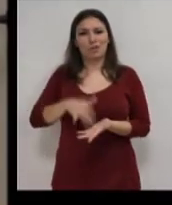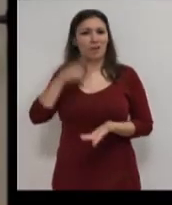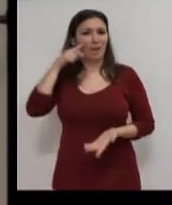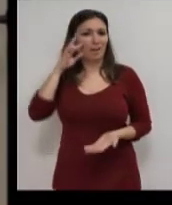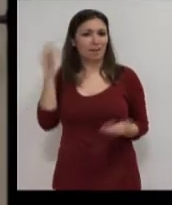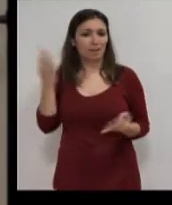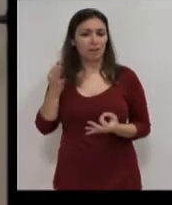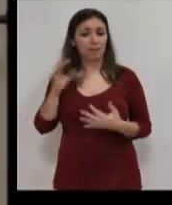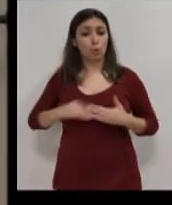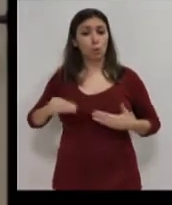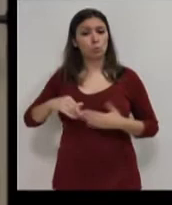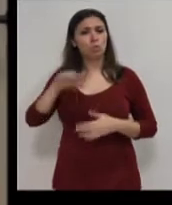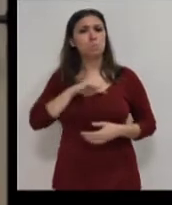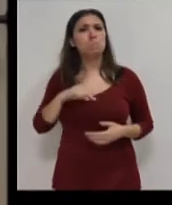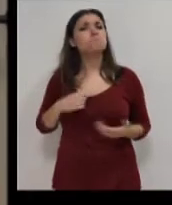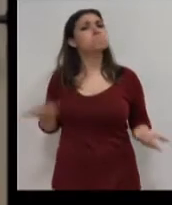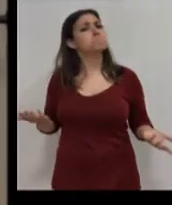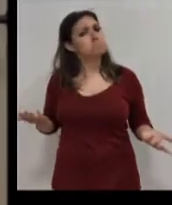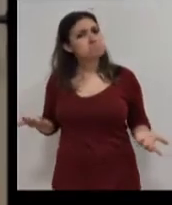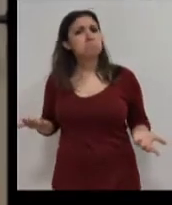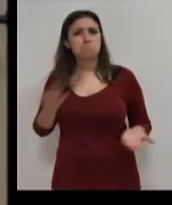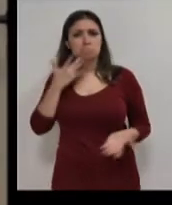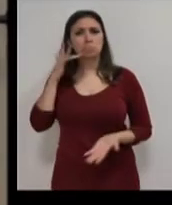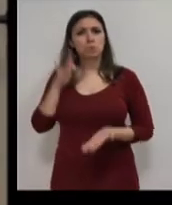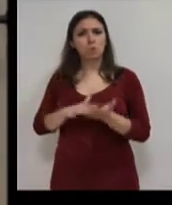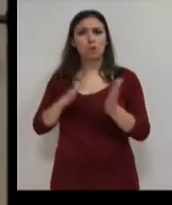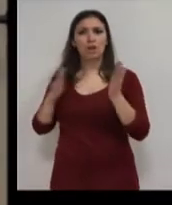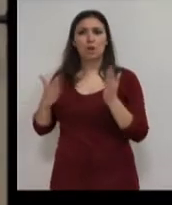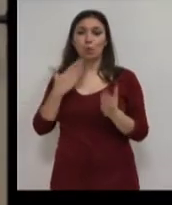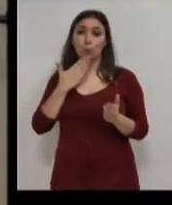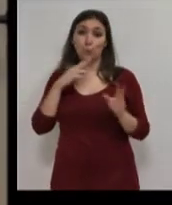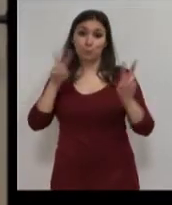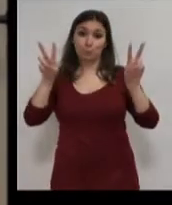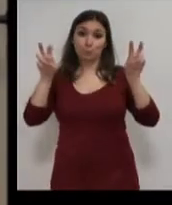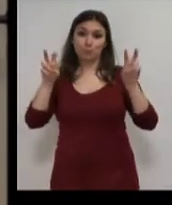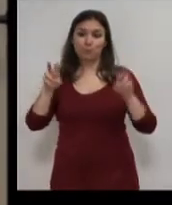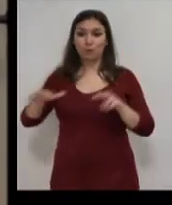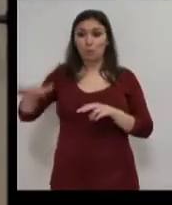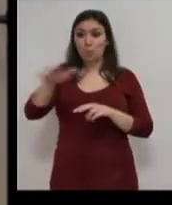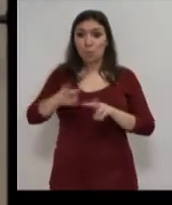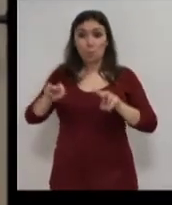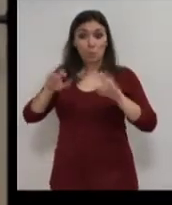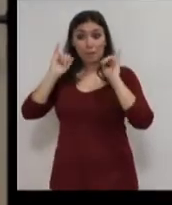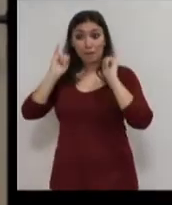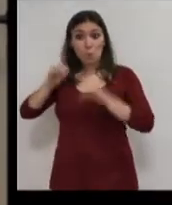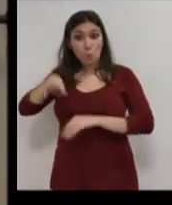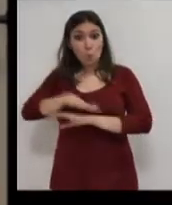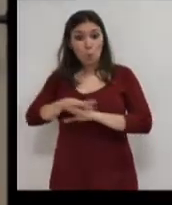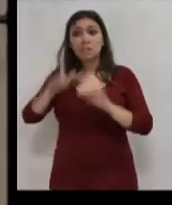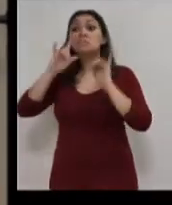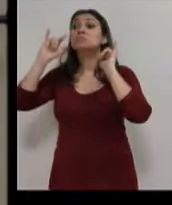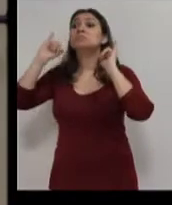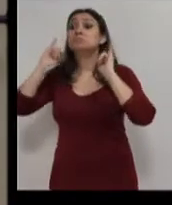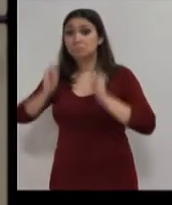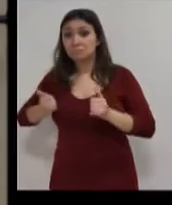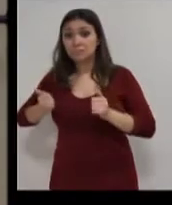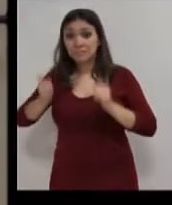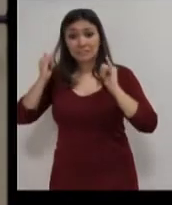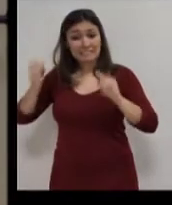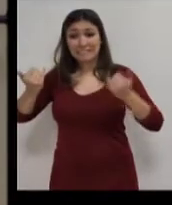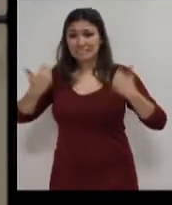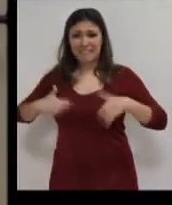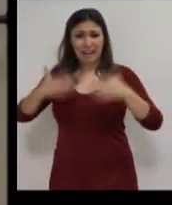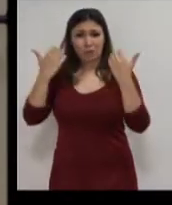estas experiencias, que los usuarios se sientan que han disfrutado de un nuevo territorio